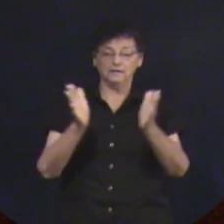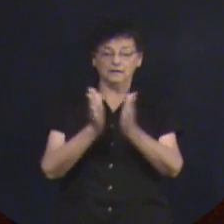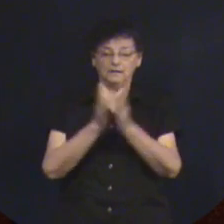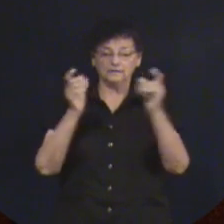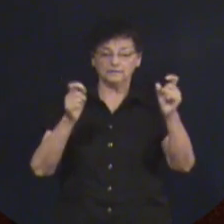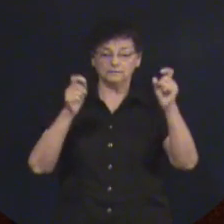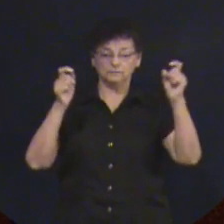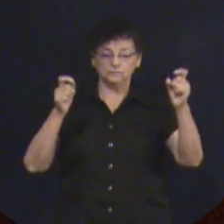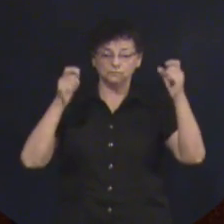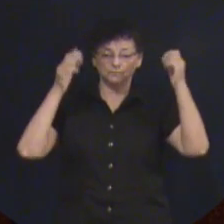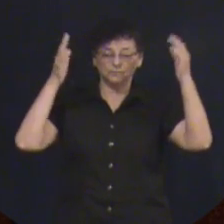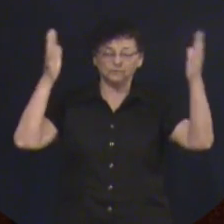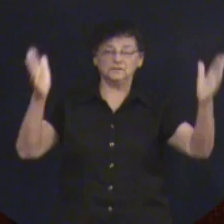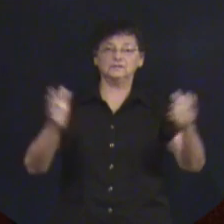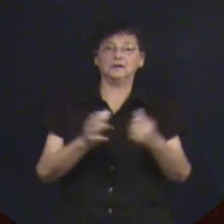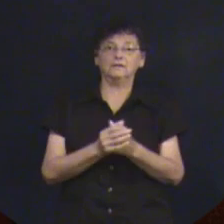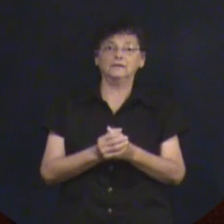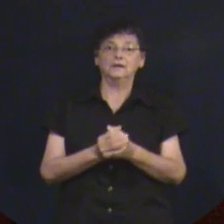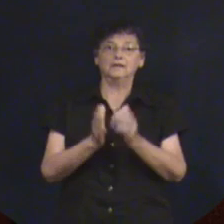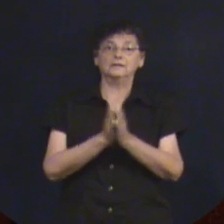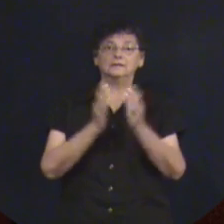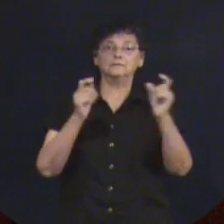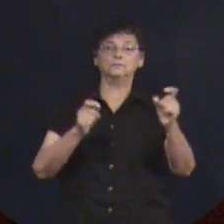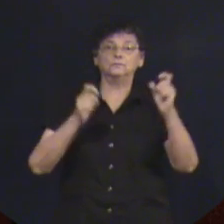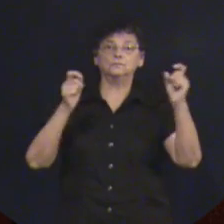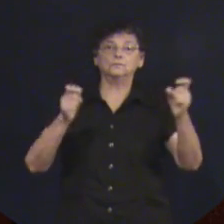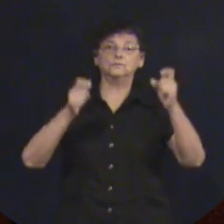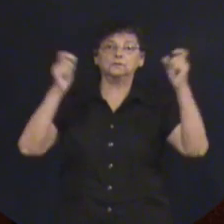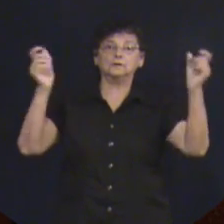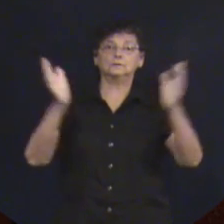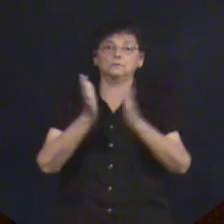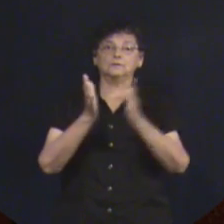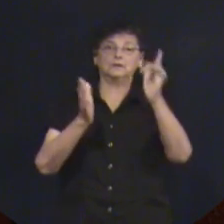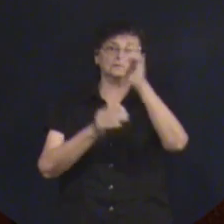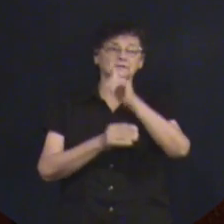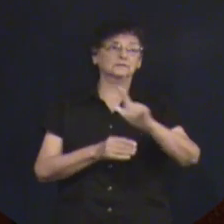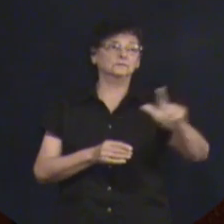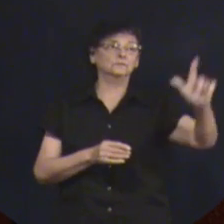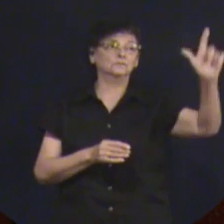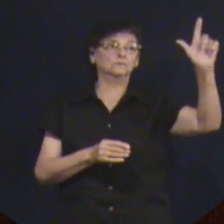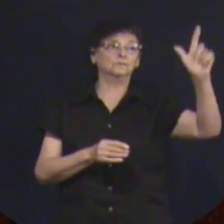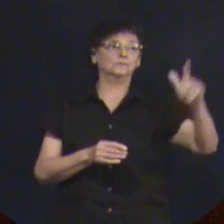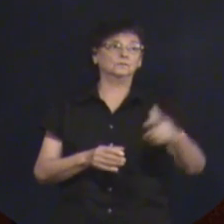Aleluya, aleluya, aleluya, gloria al